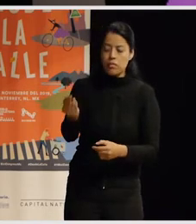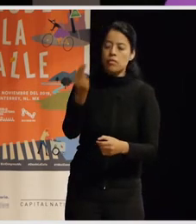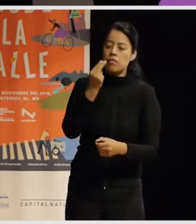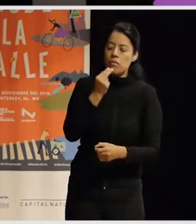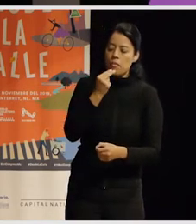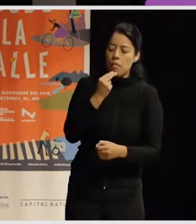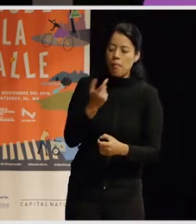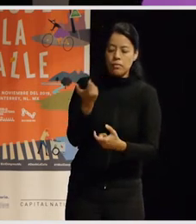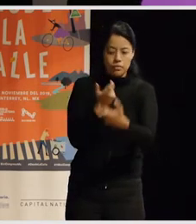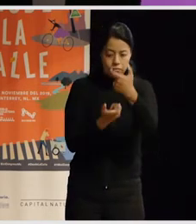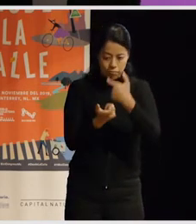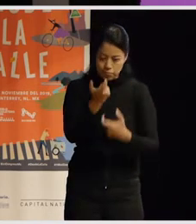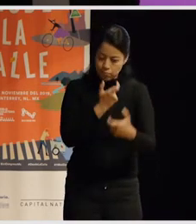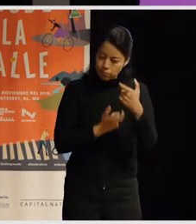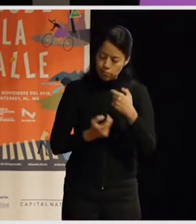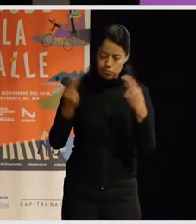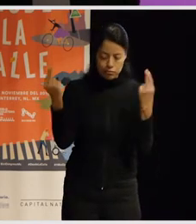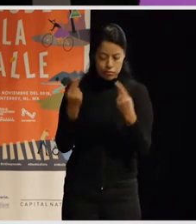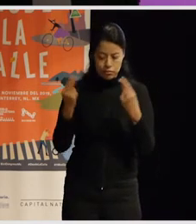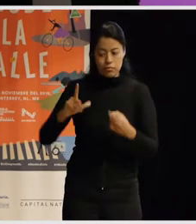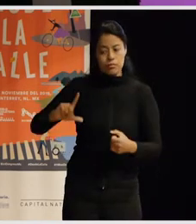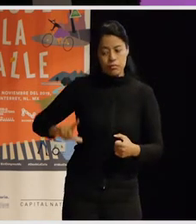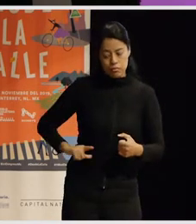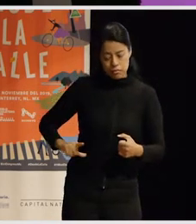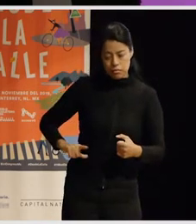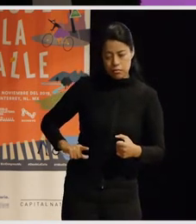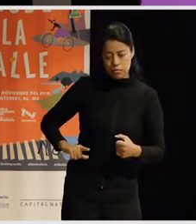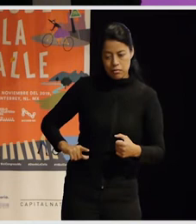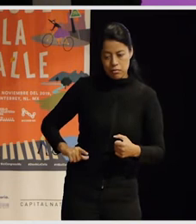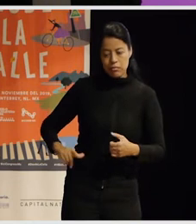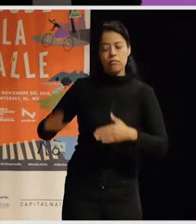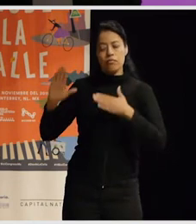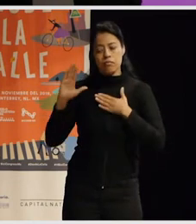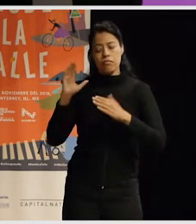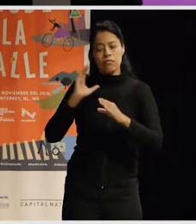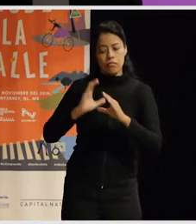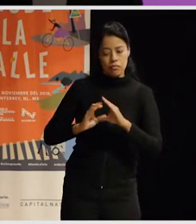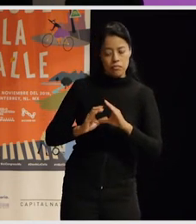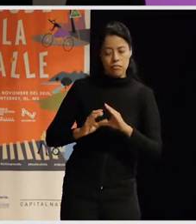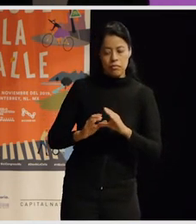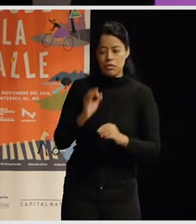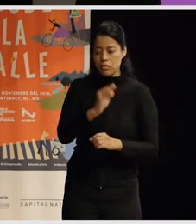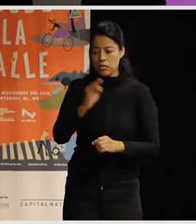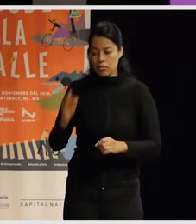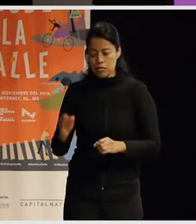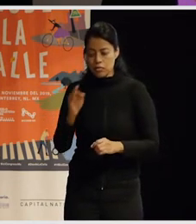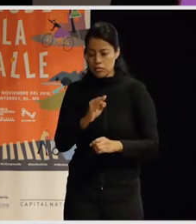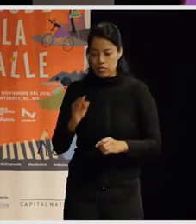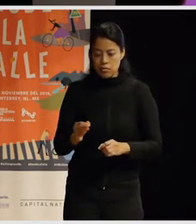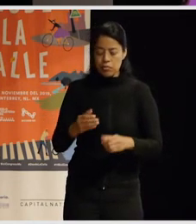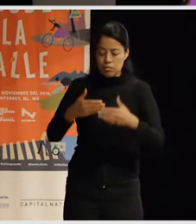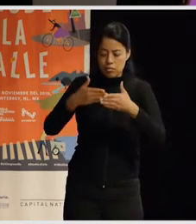monetaria y que los gobiernos se comprometan a cumplir con las fechas estipuladas para las